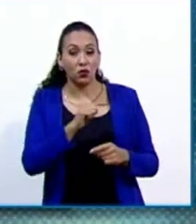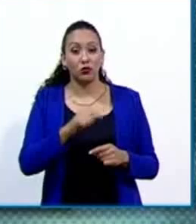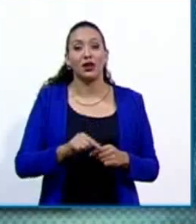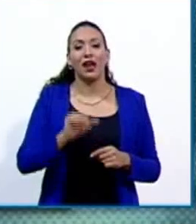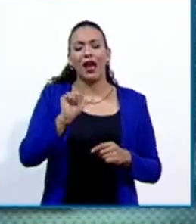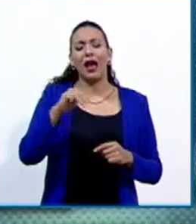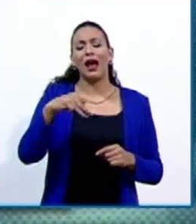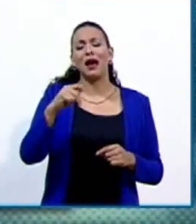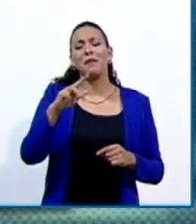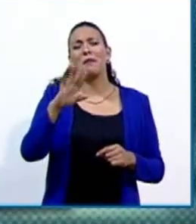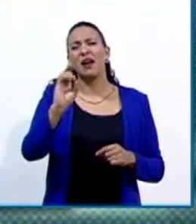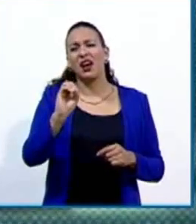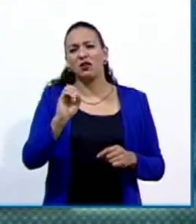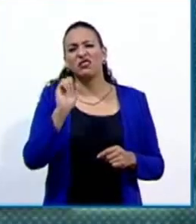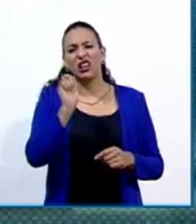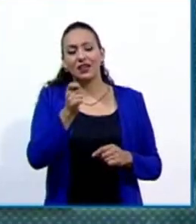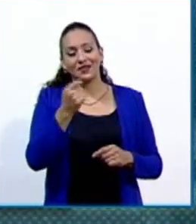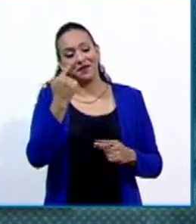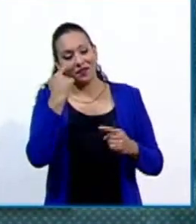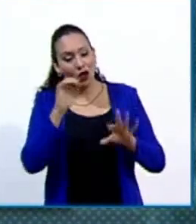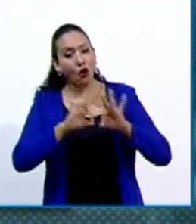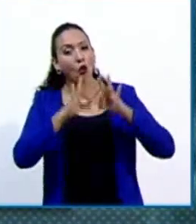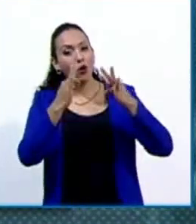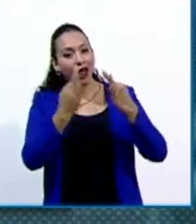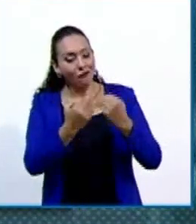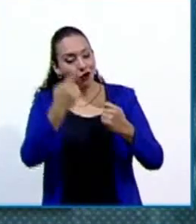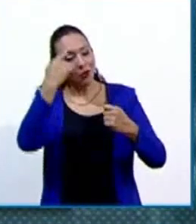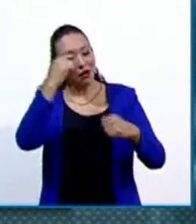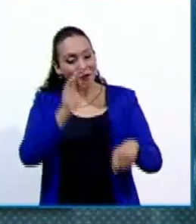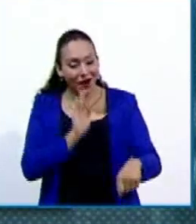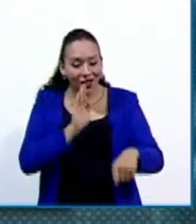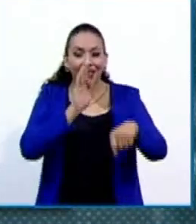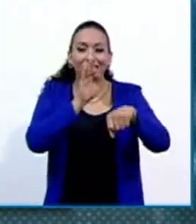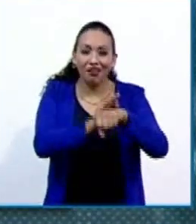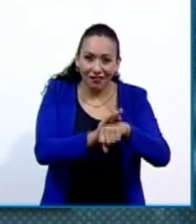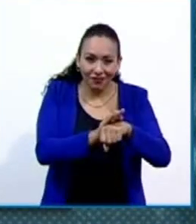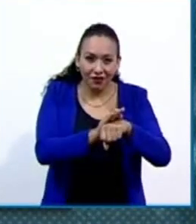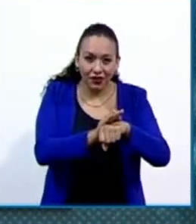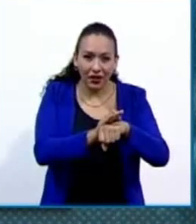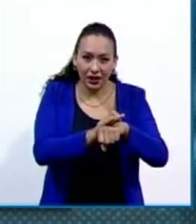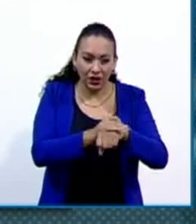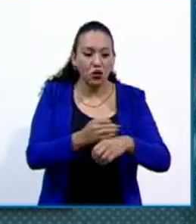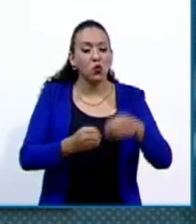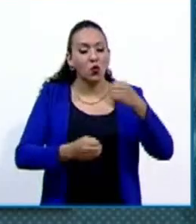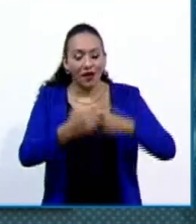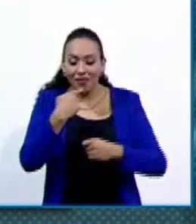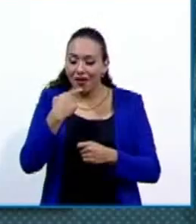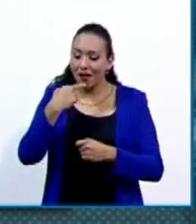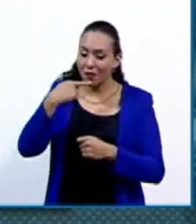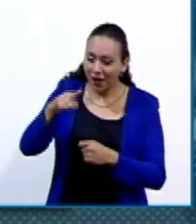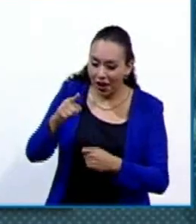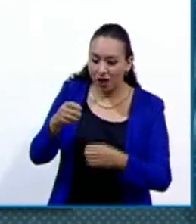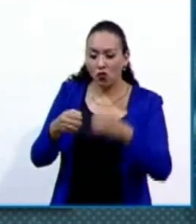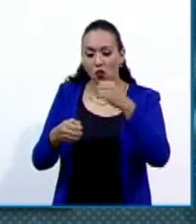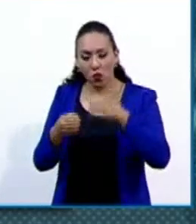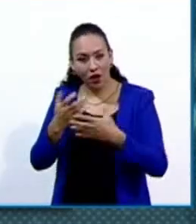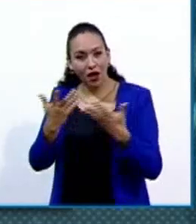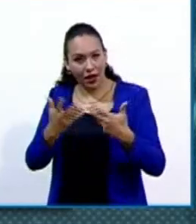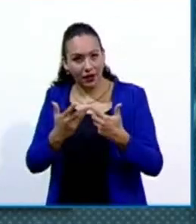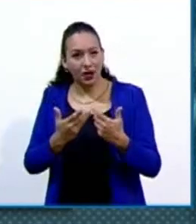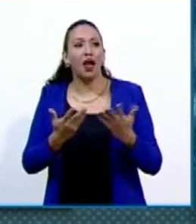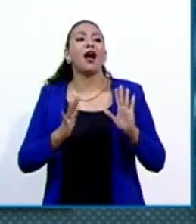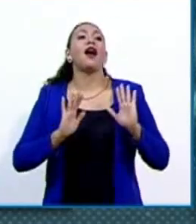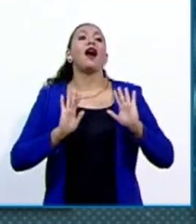cuando tienen un problema, la gente dice coloquialmente, mete un amparo. Saben que en la justicia federal